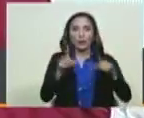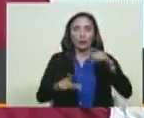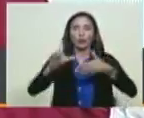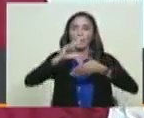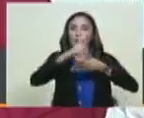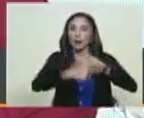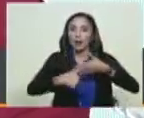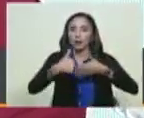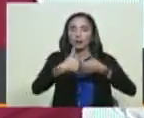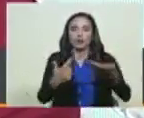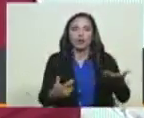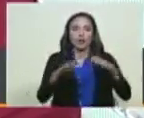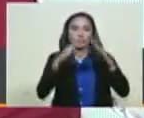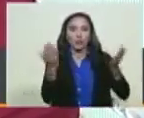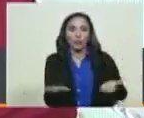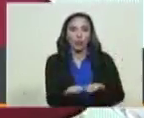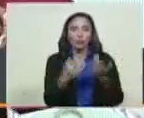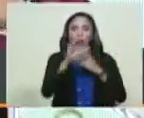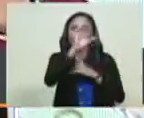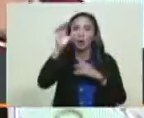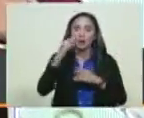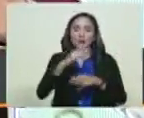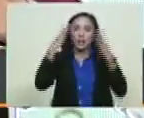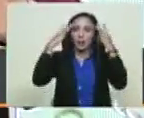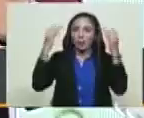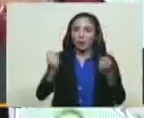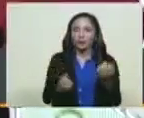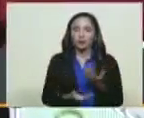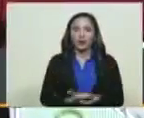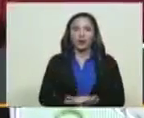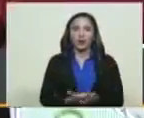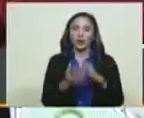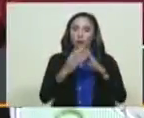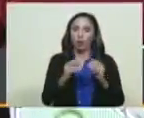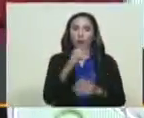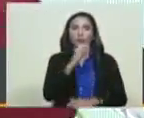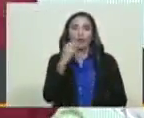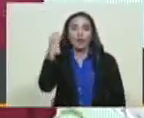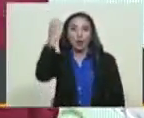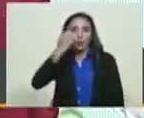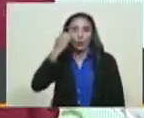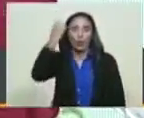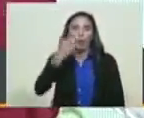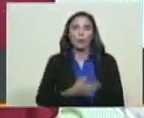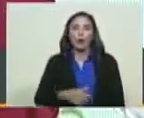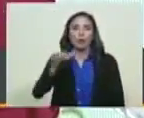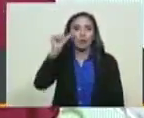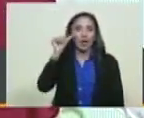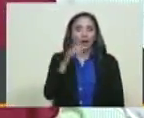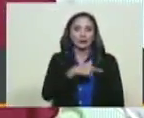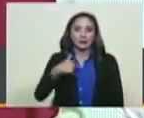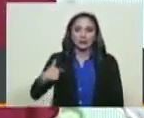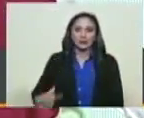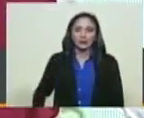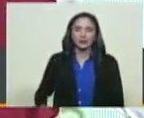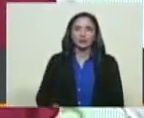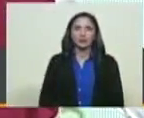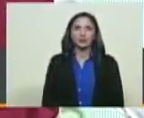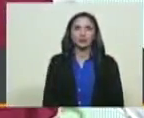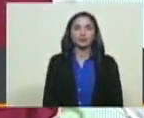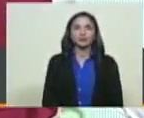latina y del mundo de suramérica de europa de asia de china